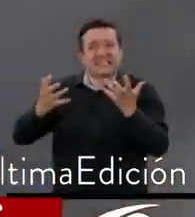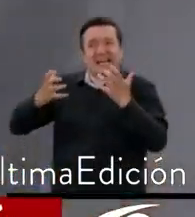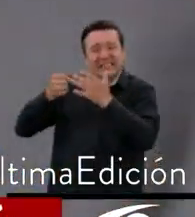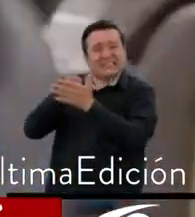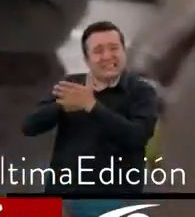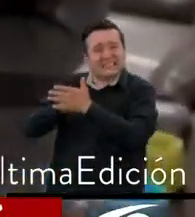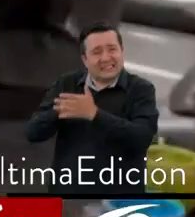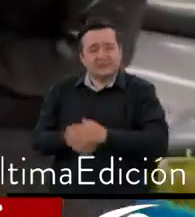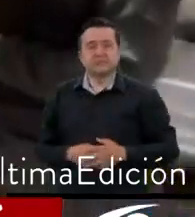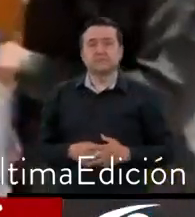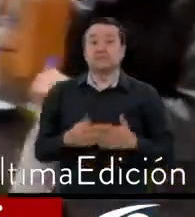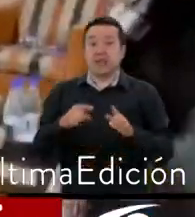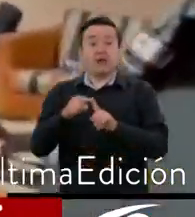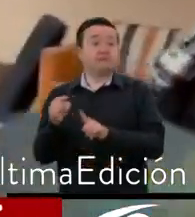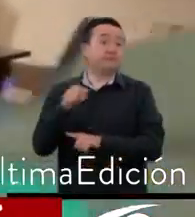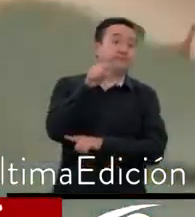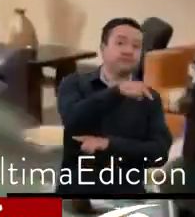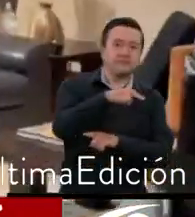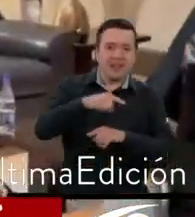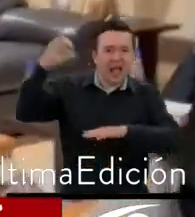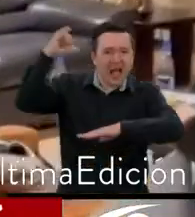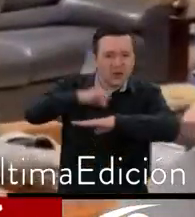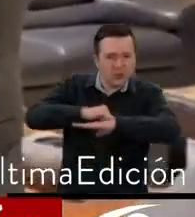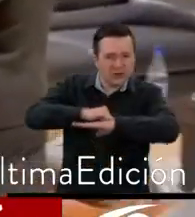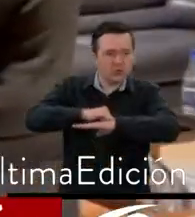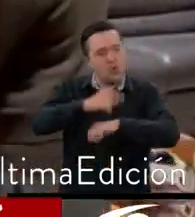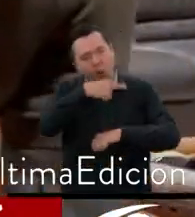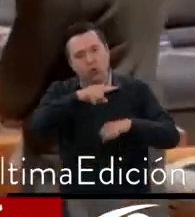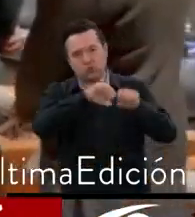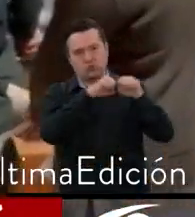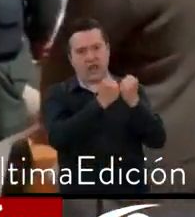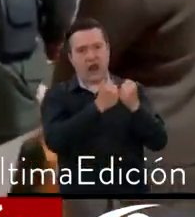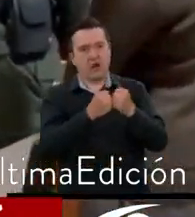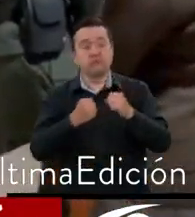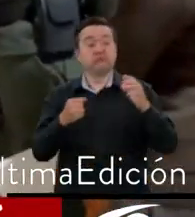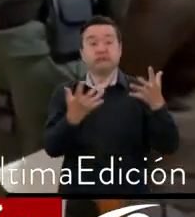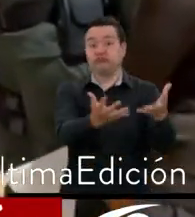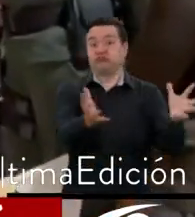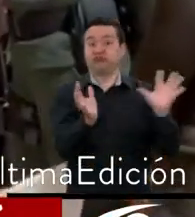Luego pasó a otra sala en el mismo aeropuerto donde le tenían una sorpresa.